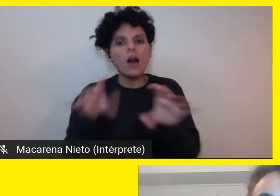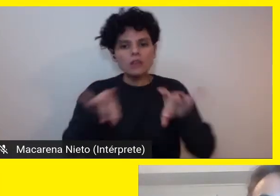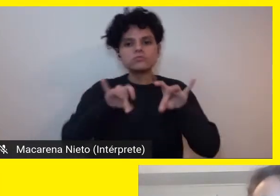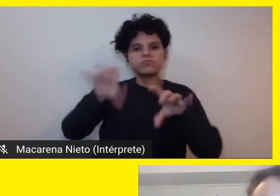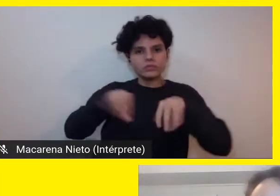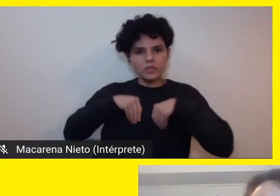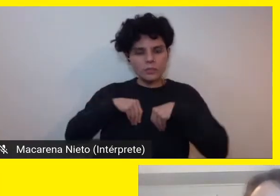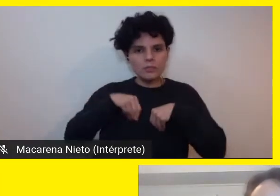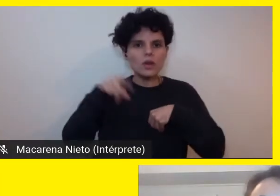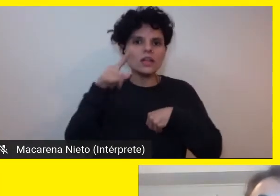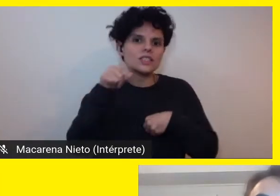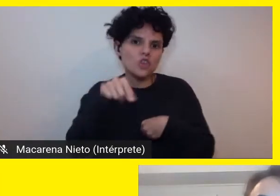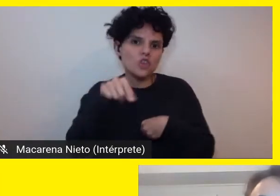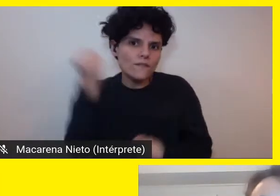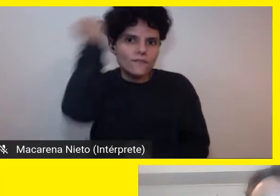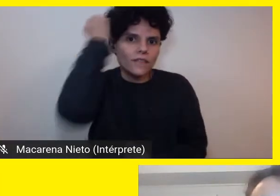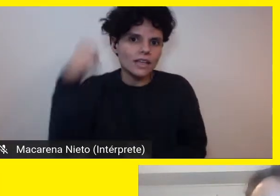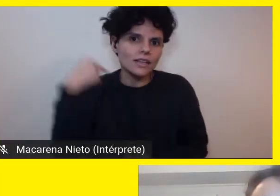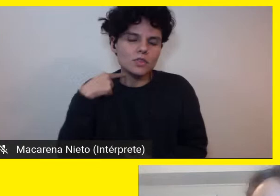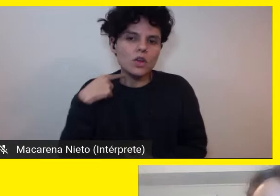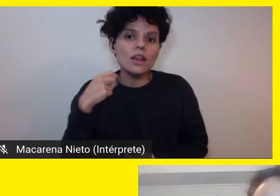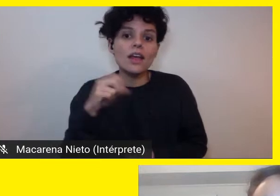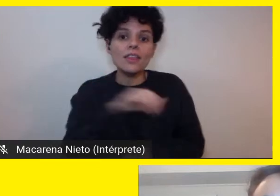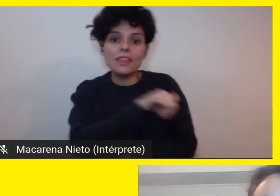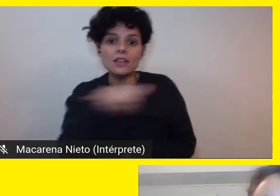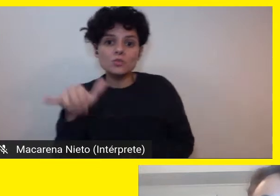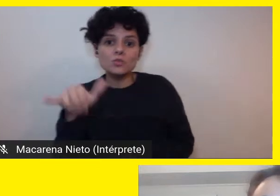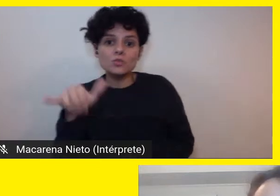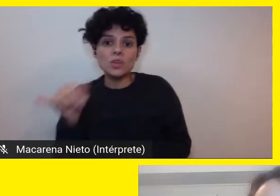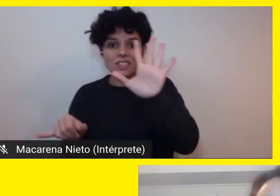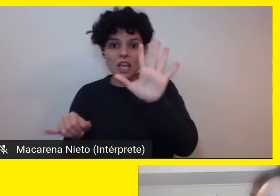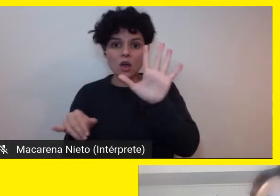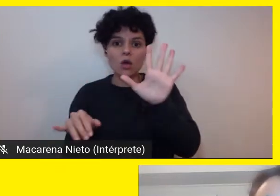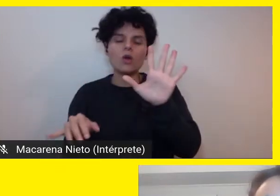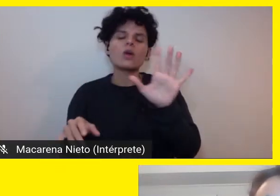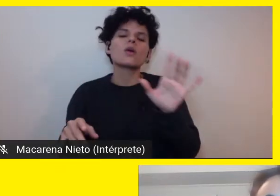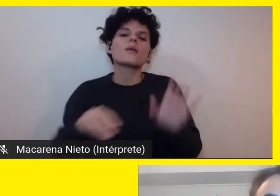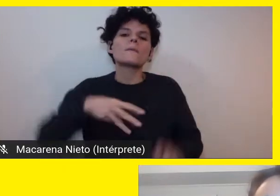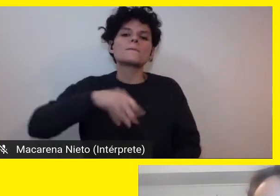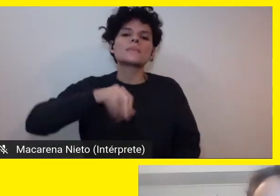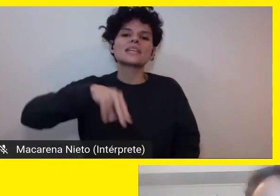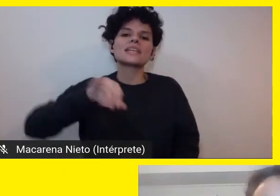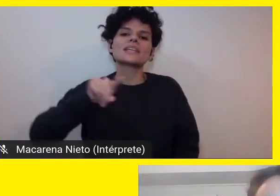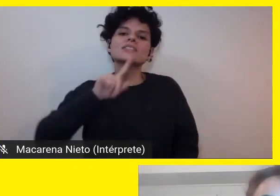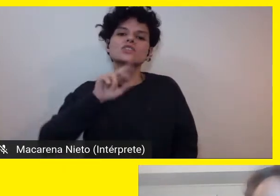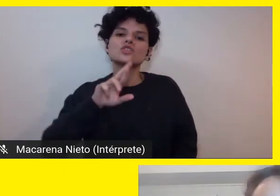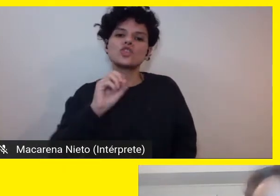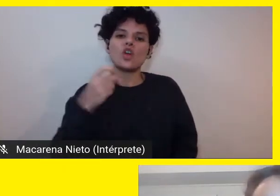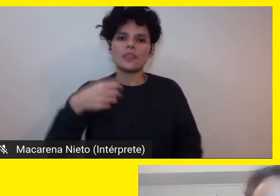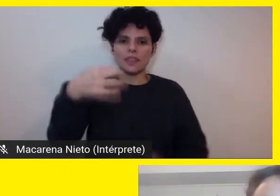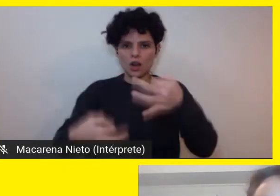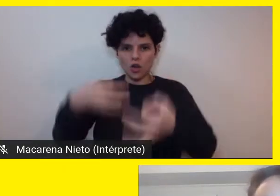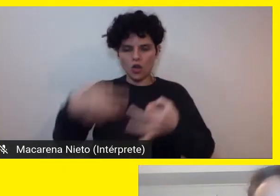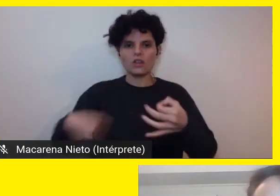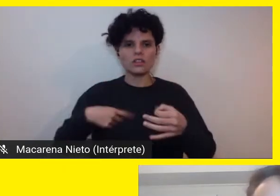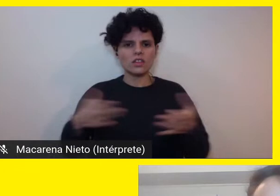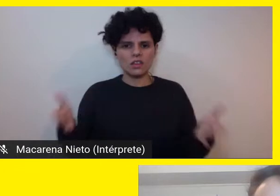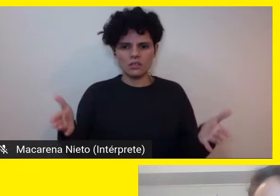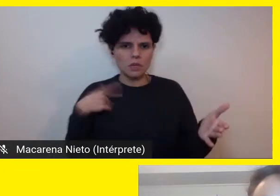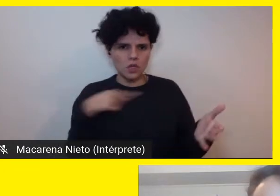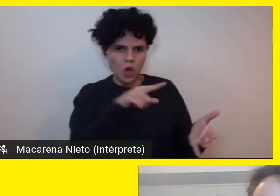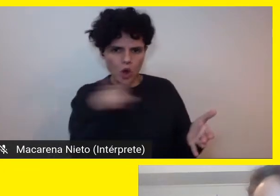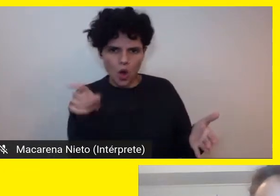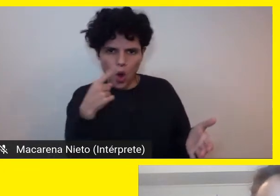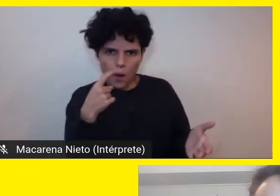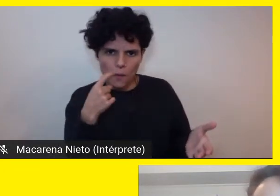ministros de corte que son todos hombres. Y me recordó mucho la imagen del primer gabinete, del gabinete de 1990